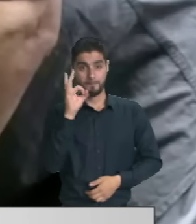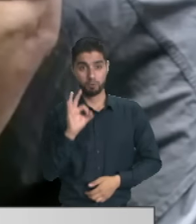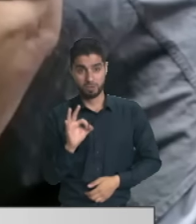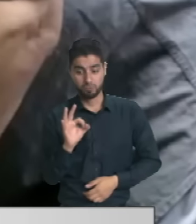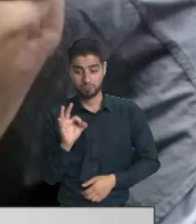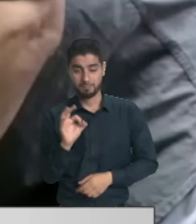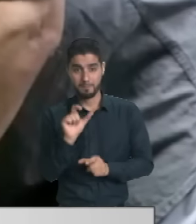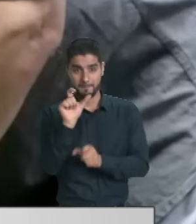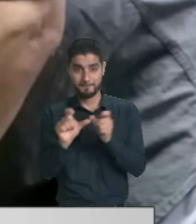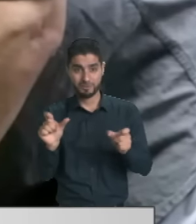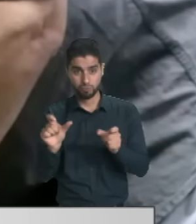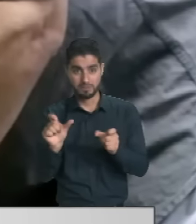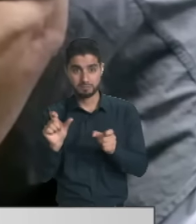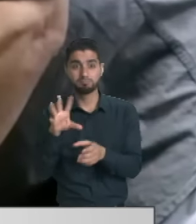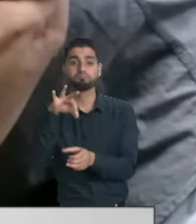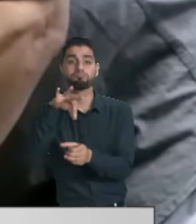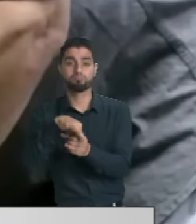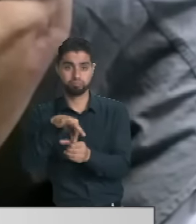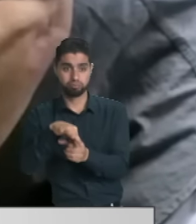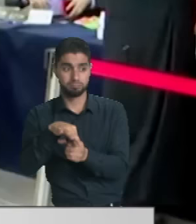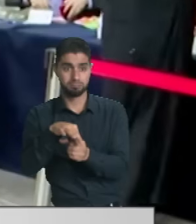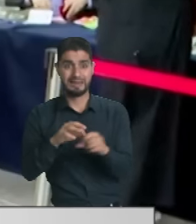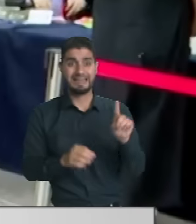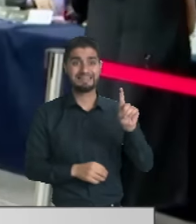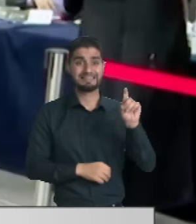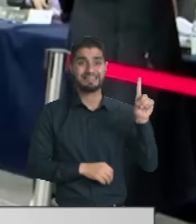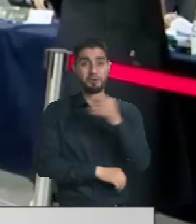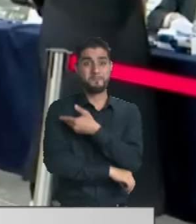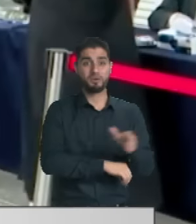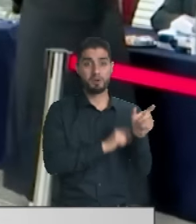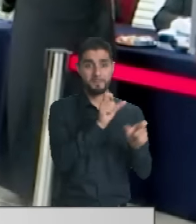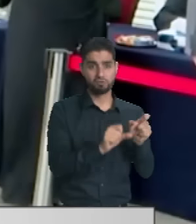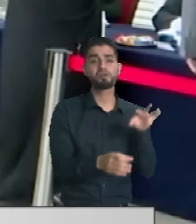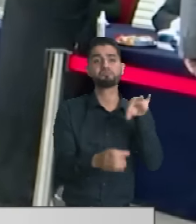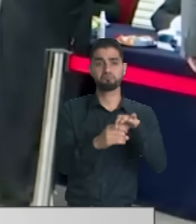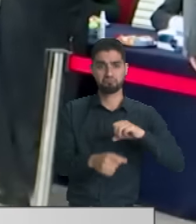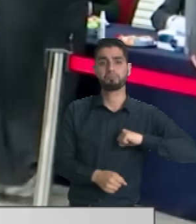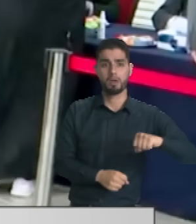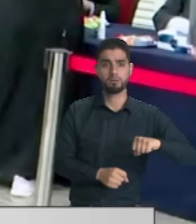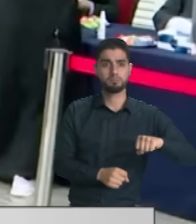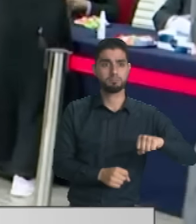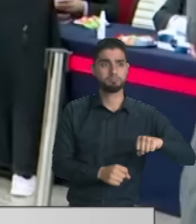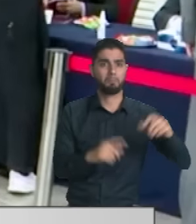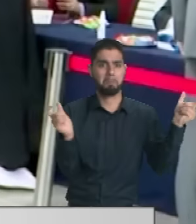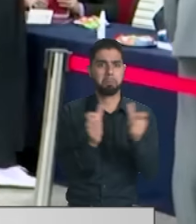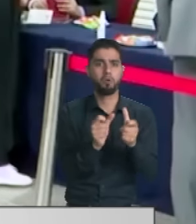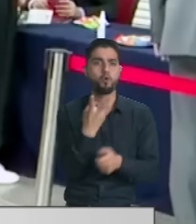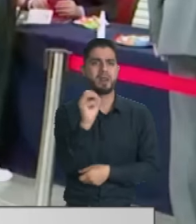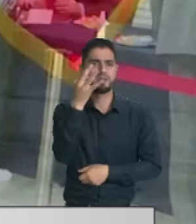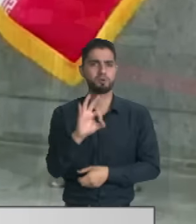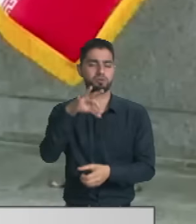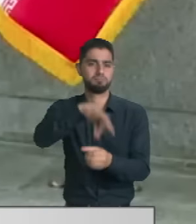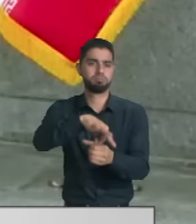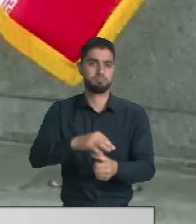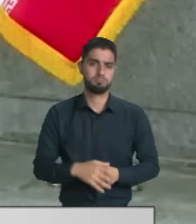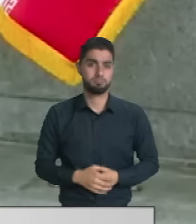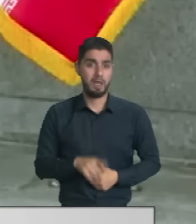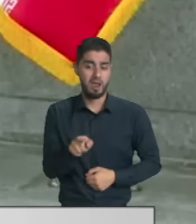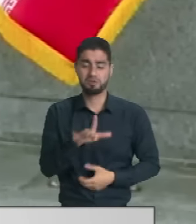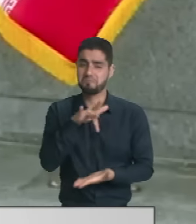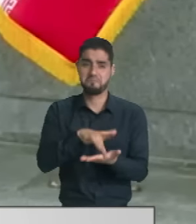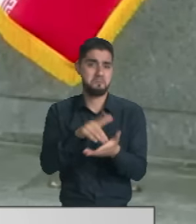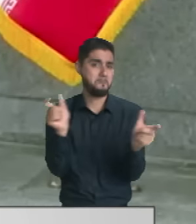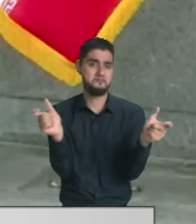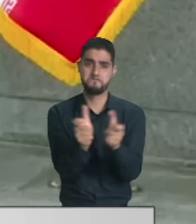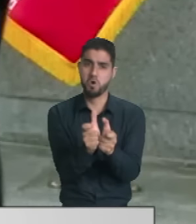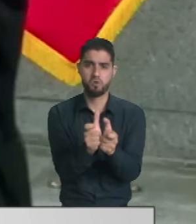iraníes con derecho a voto acudieron a las urnas, la participación más baja en unas elecciones presidenciales desde la Revolución